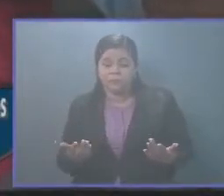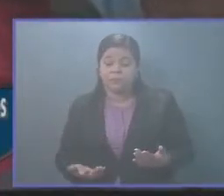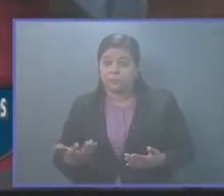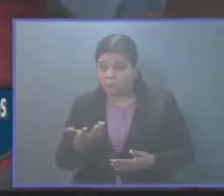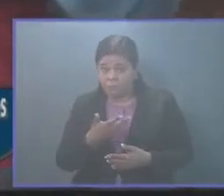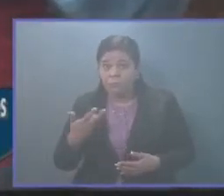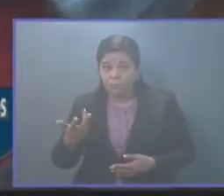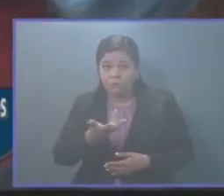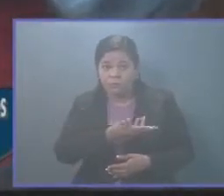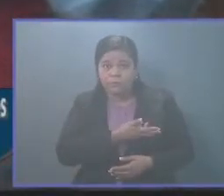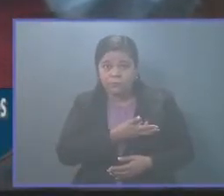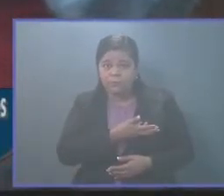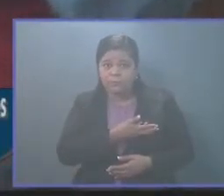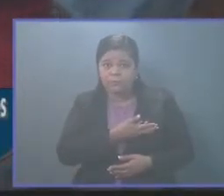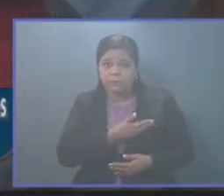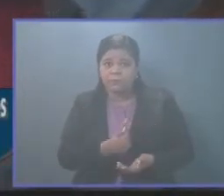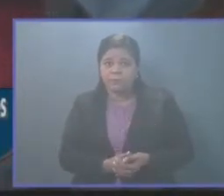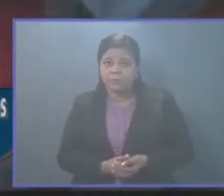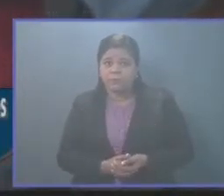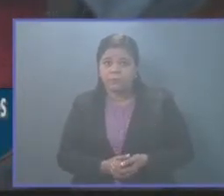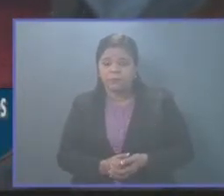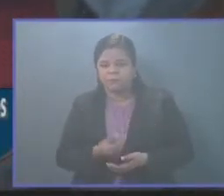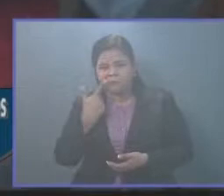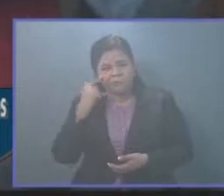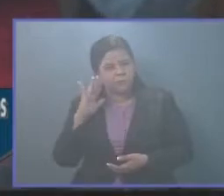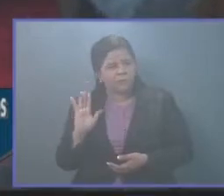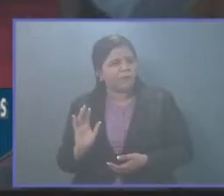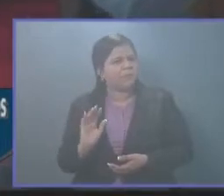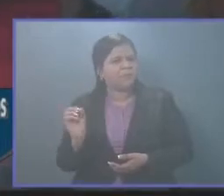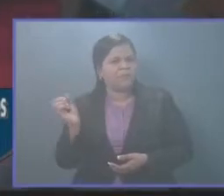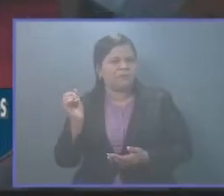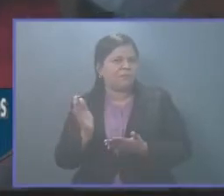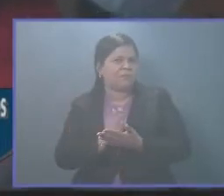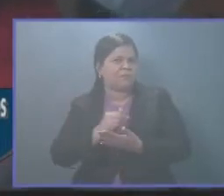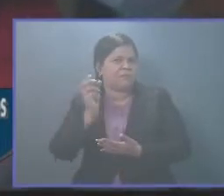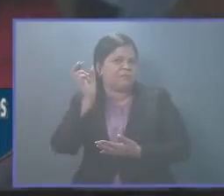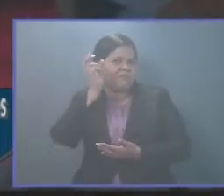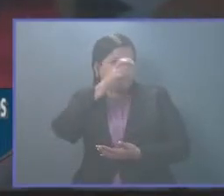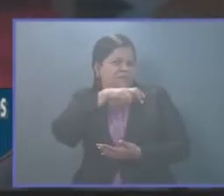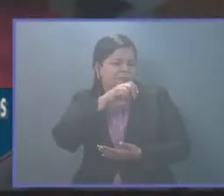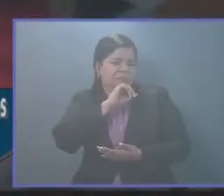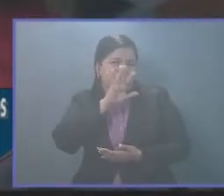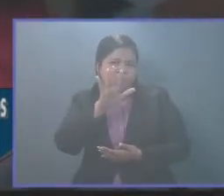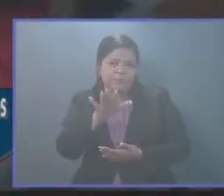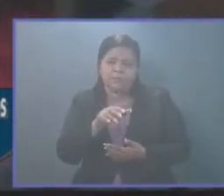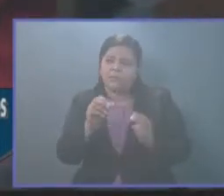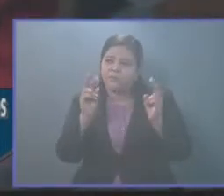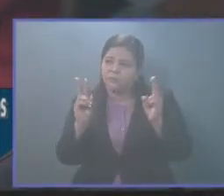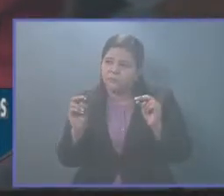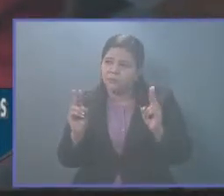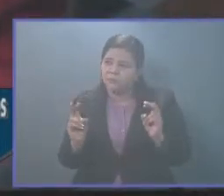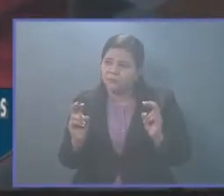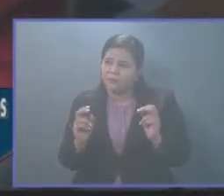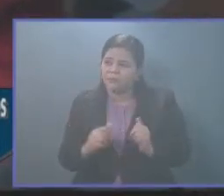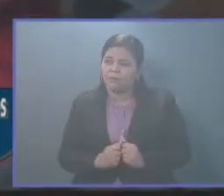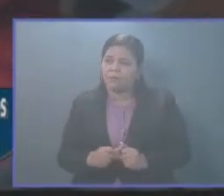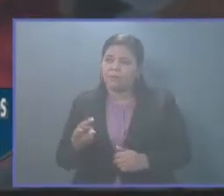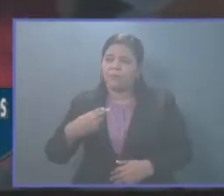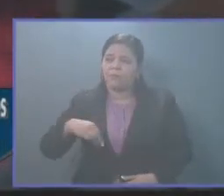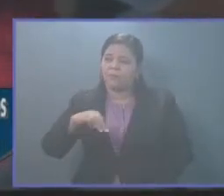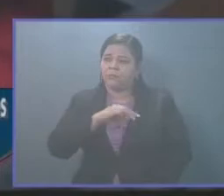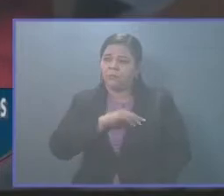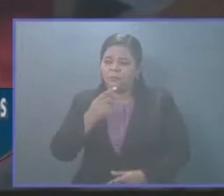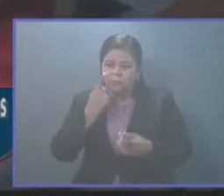nosotros no nos extraña, por ejemplo, el tema en el caso del Ministerio